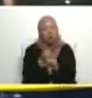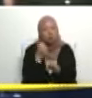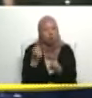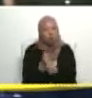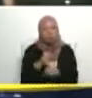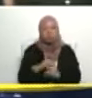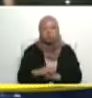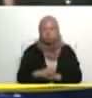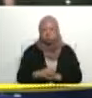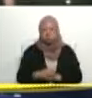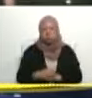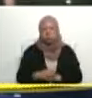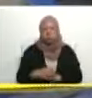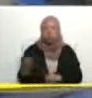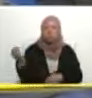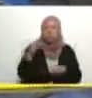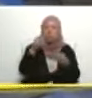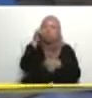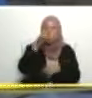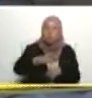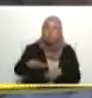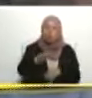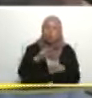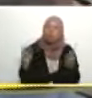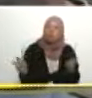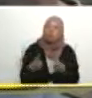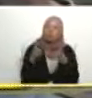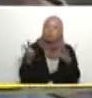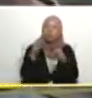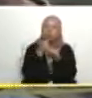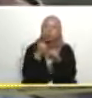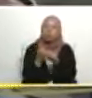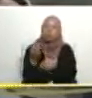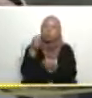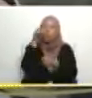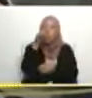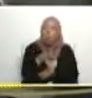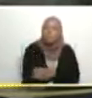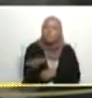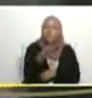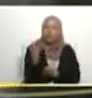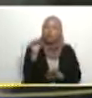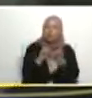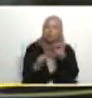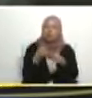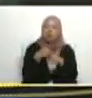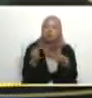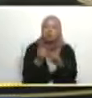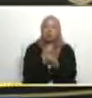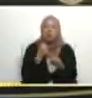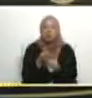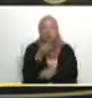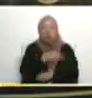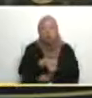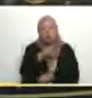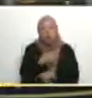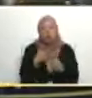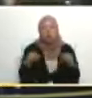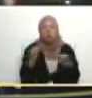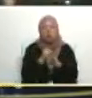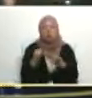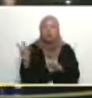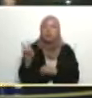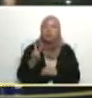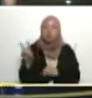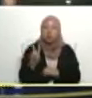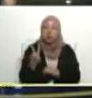ello, para sumarnos al pueblo, a sus victorias, para sumarnos al pueblo en la defensa de la dignidad, de la soberanía, de la independencia de